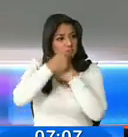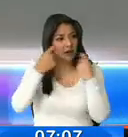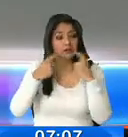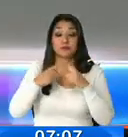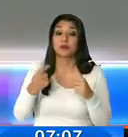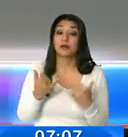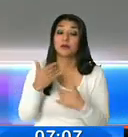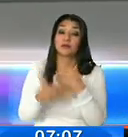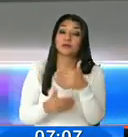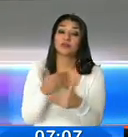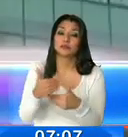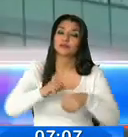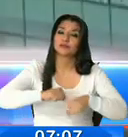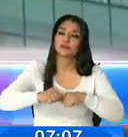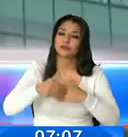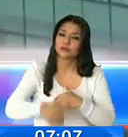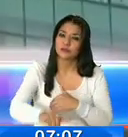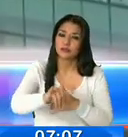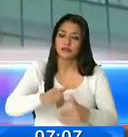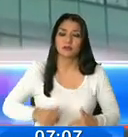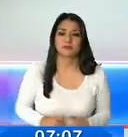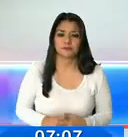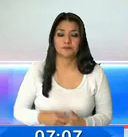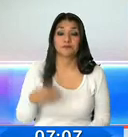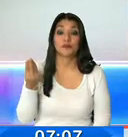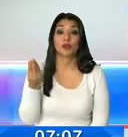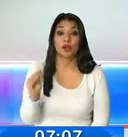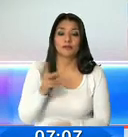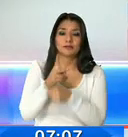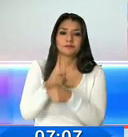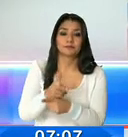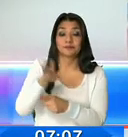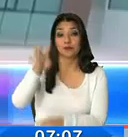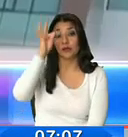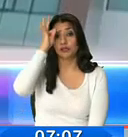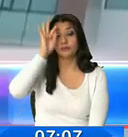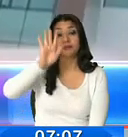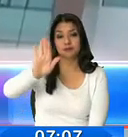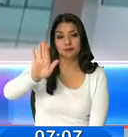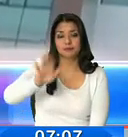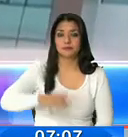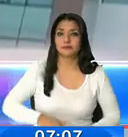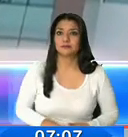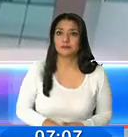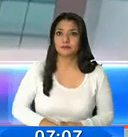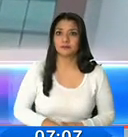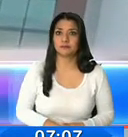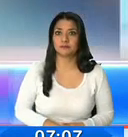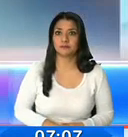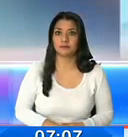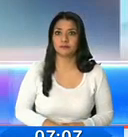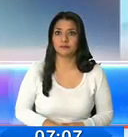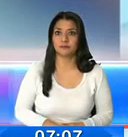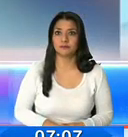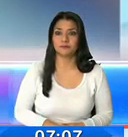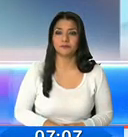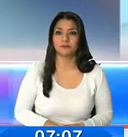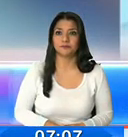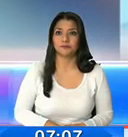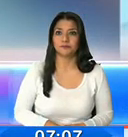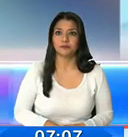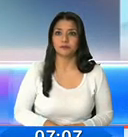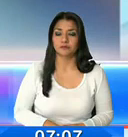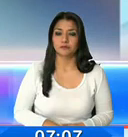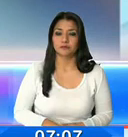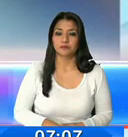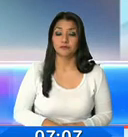en el proceso de licenciamiento. El joven está asilado en el hospital Abel Gilbert Pontón. Tiene fracturas del pilón